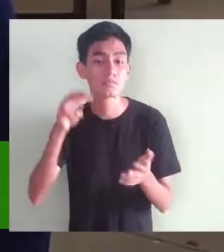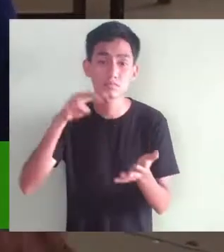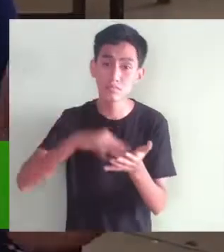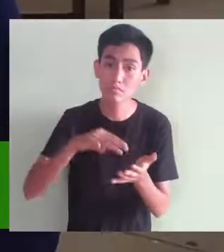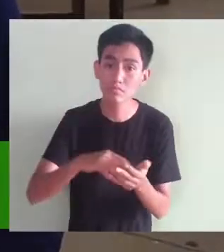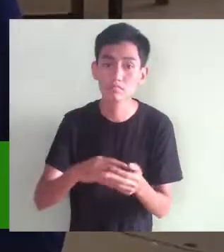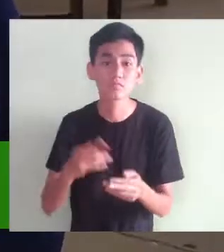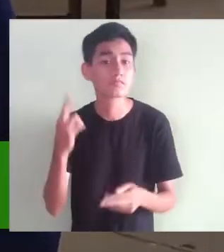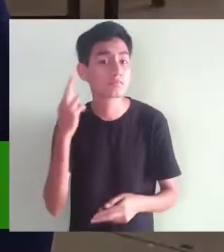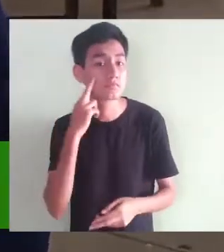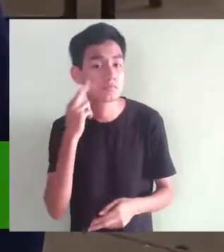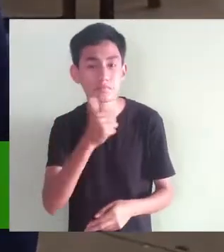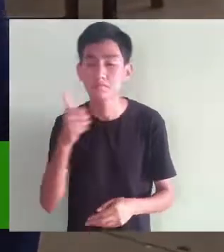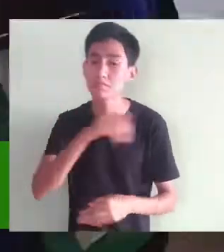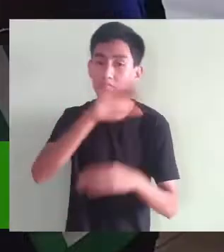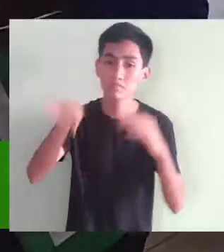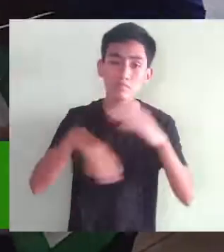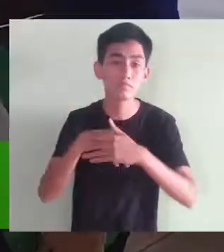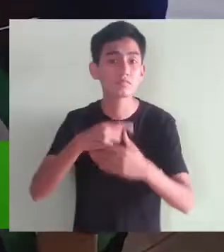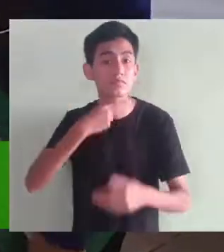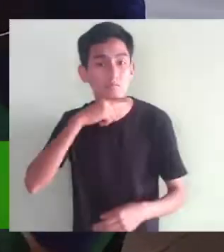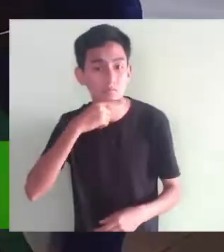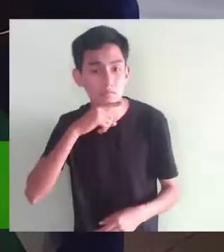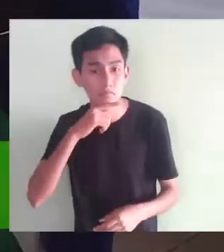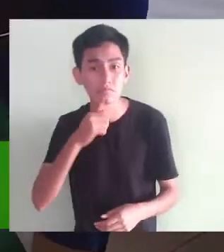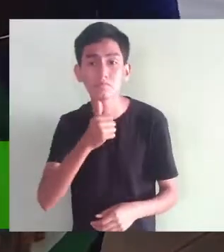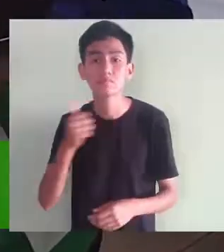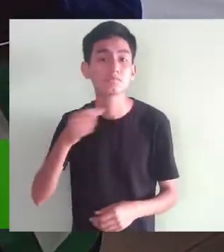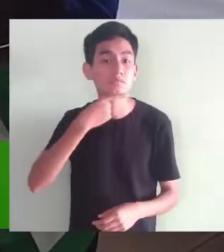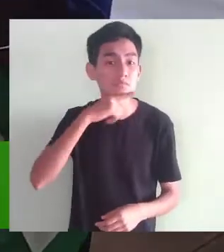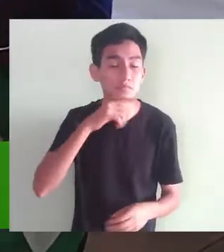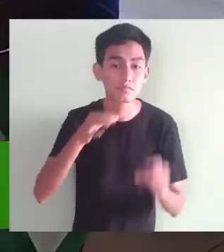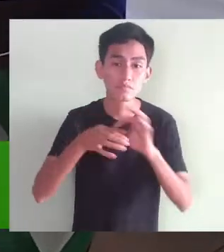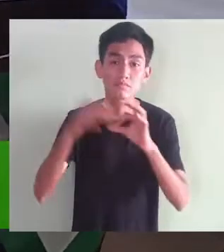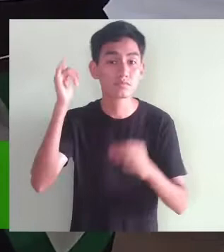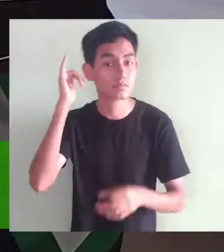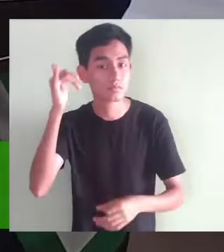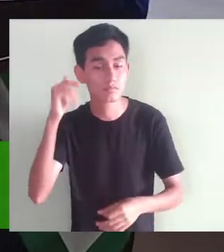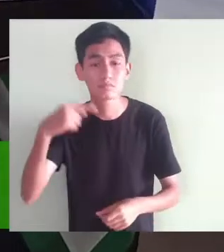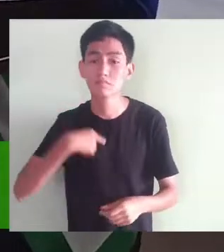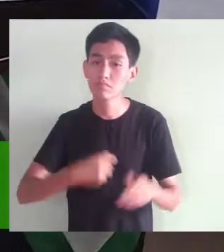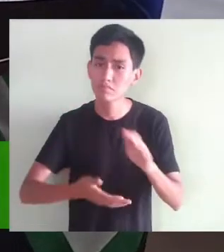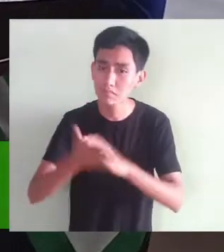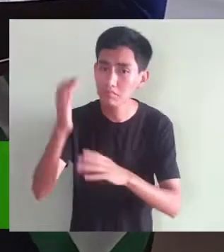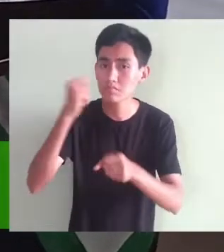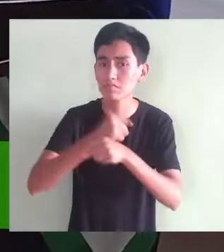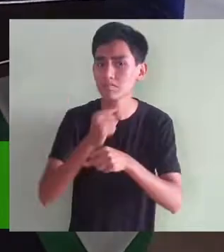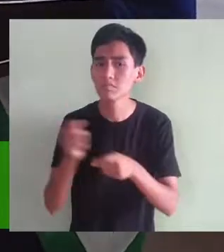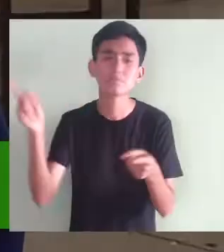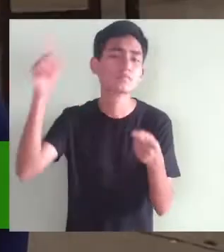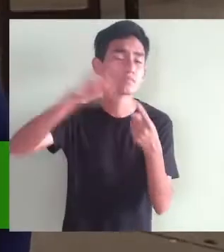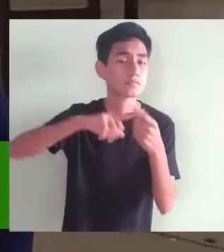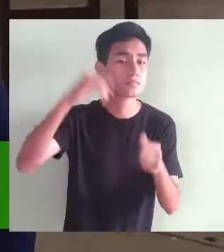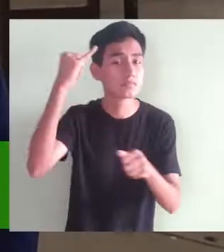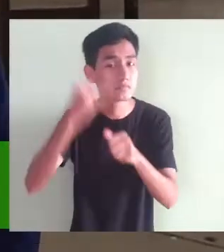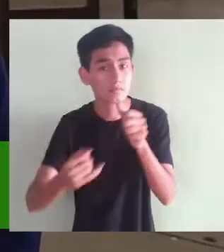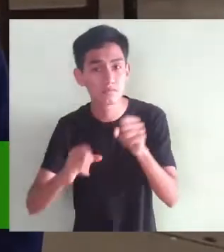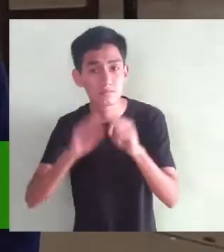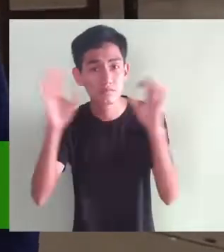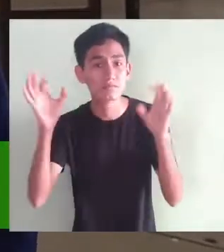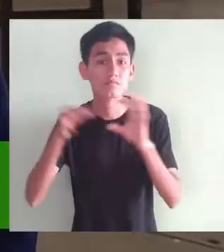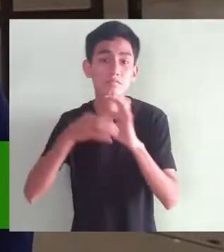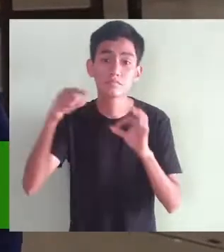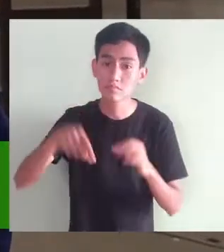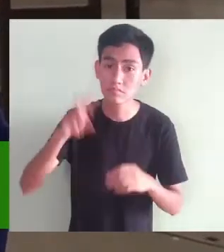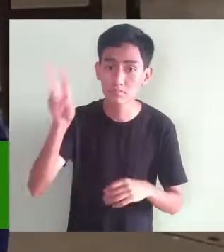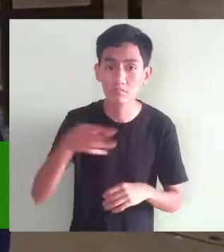mujeres, sobre todo las mujeres de mi distrito de Yarinacocha. Voy a trabajar hasta el último día que me toque de gestión 2022, siempre